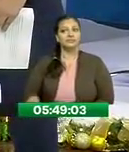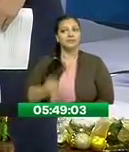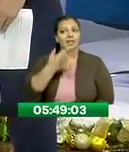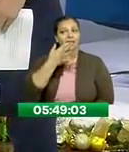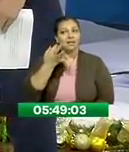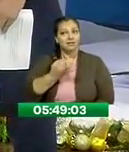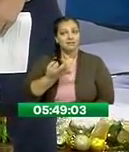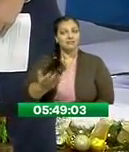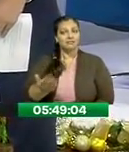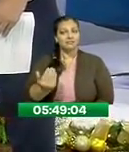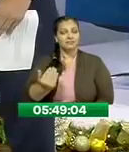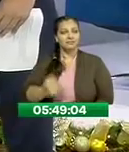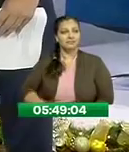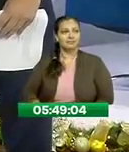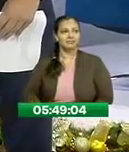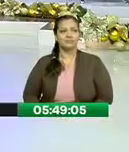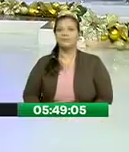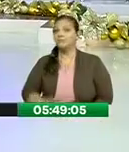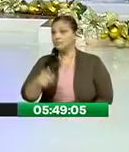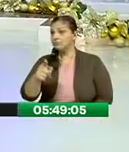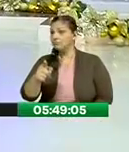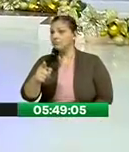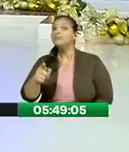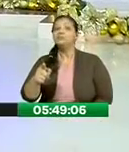Pascua? Sí, la arrastraron. ¿Chiquilín?